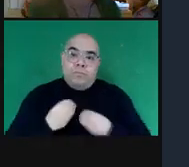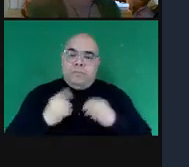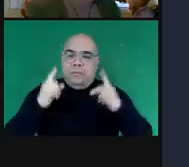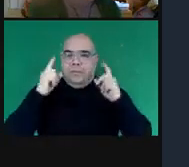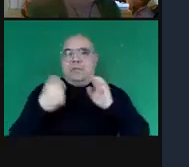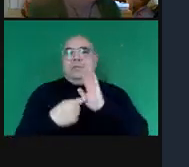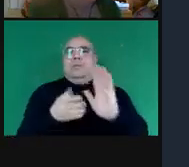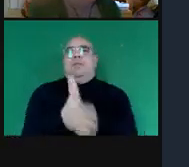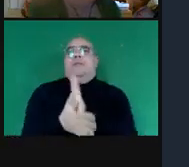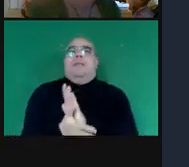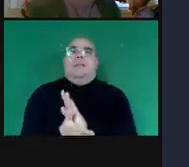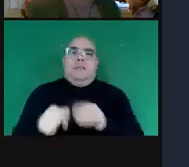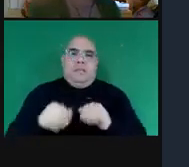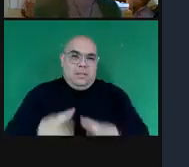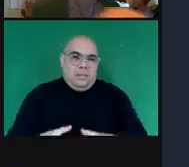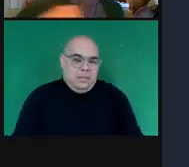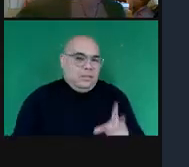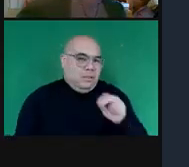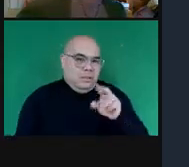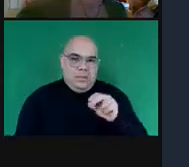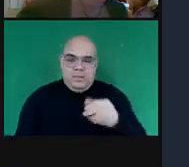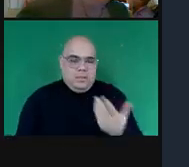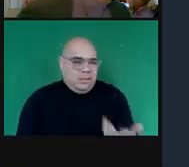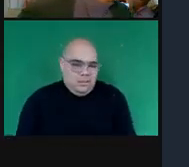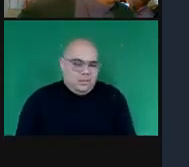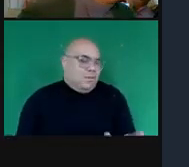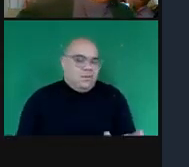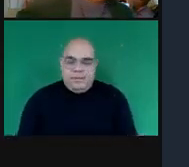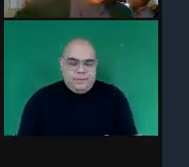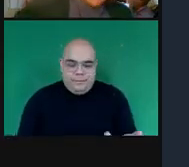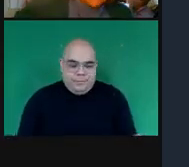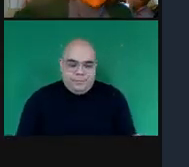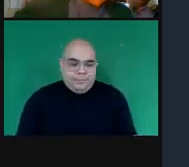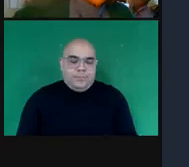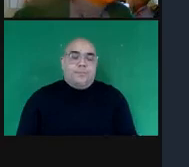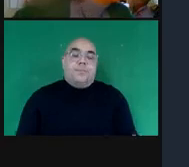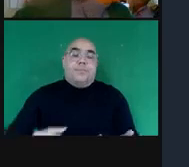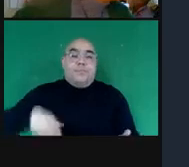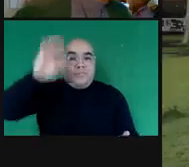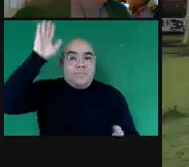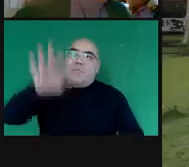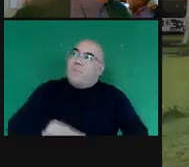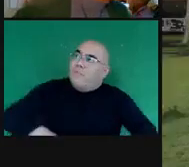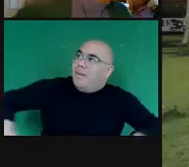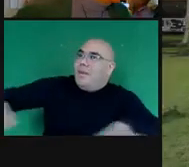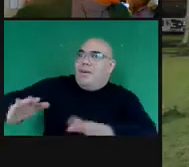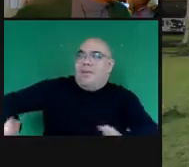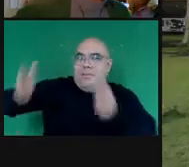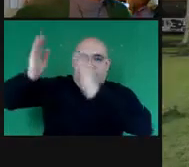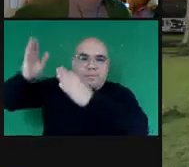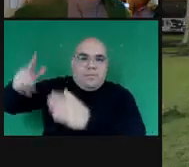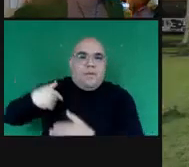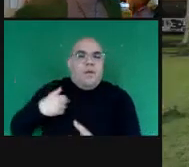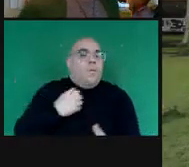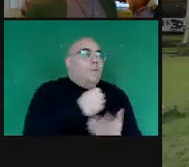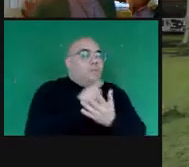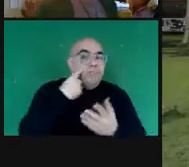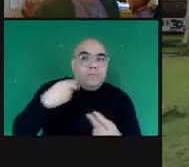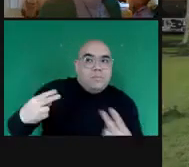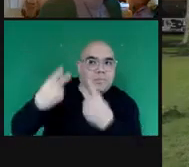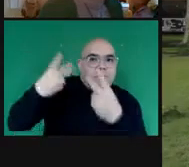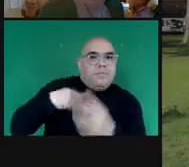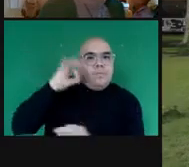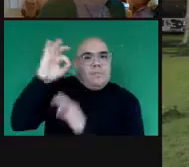campus en la clase para que lo entiendan y lo valoren, para que nos ayuden a conservarlo.